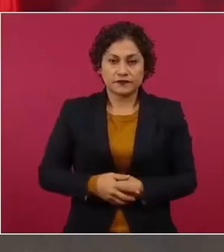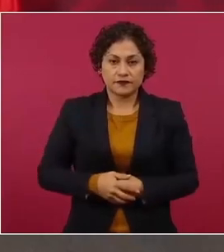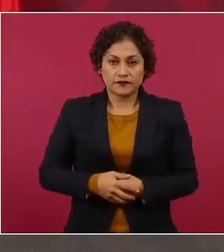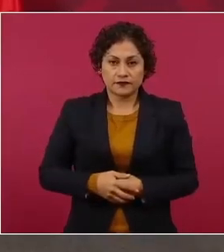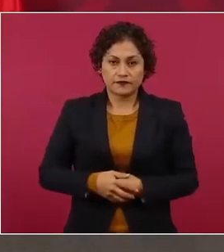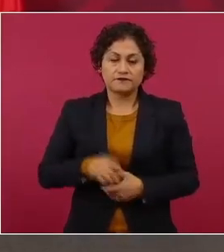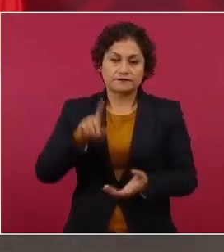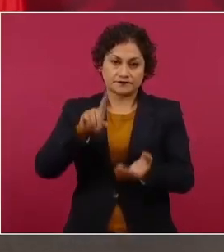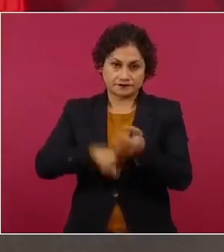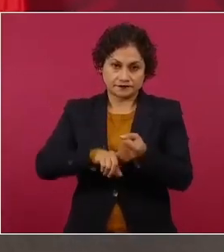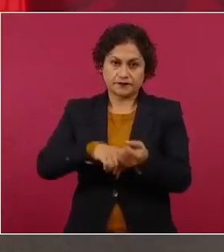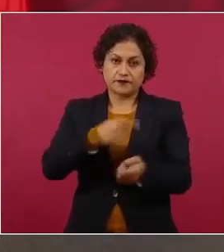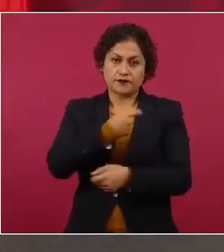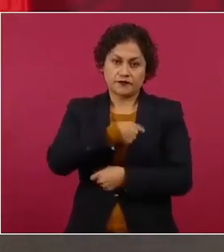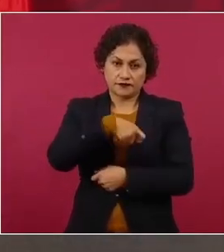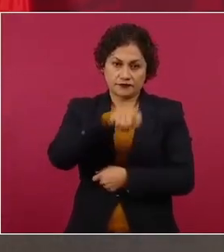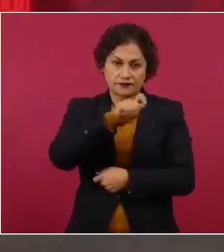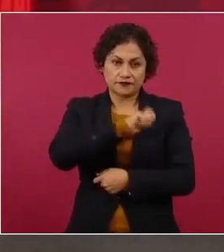España